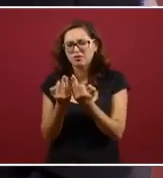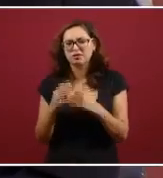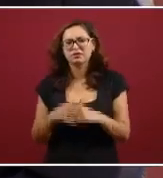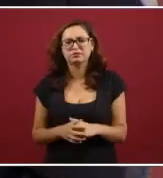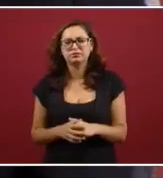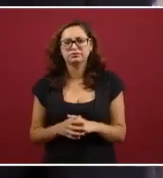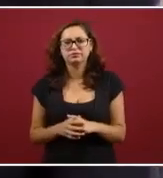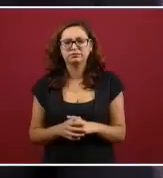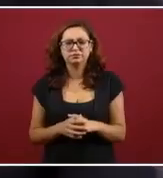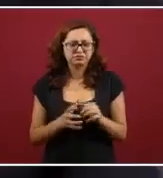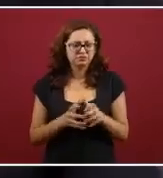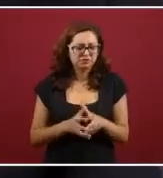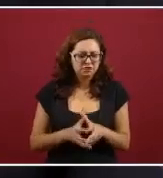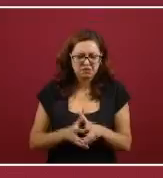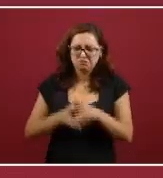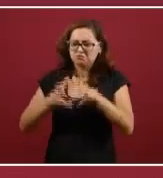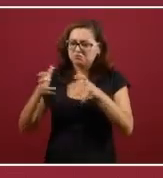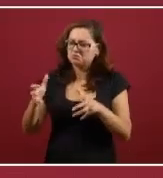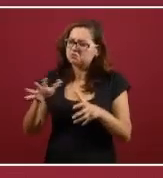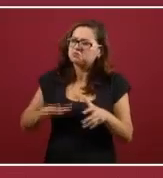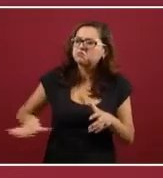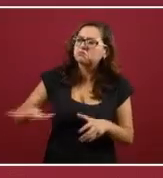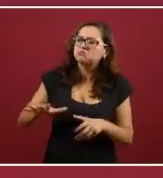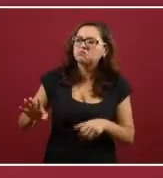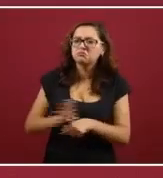Crecimiento con bienestar.